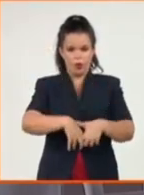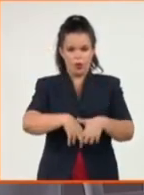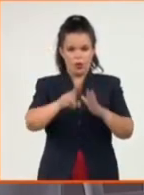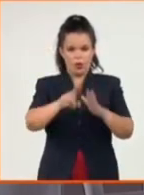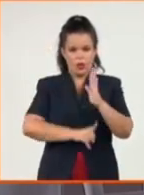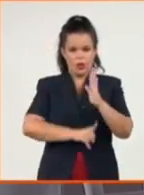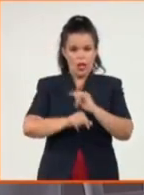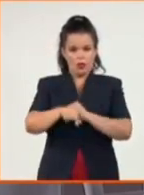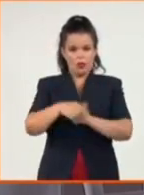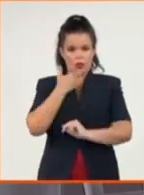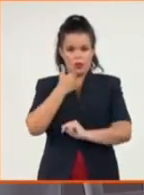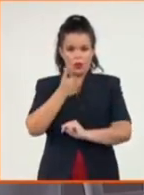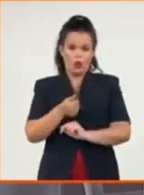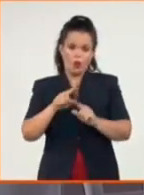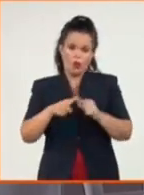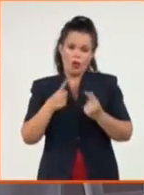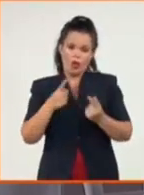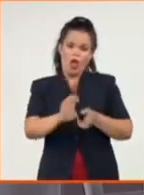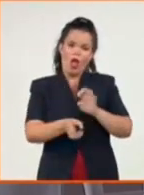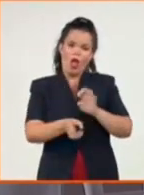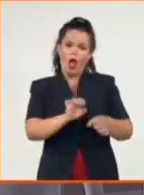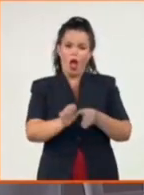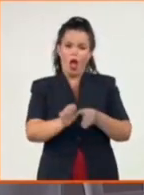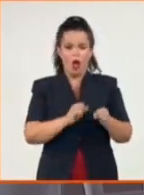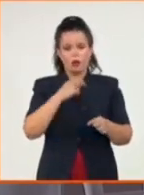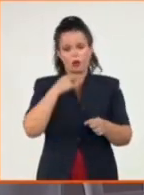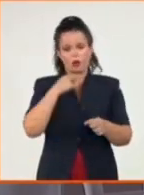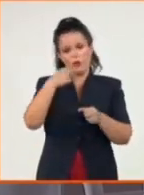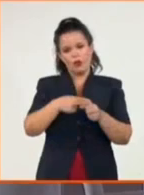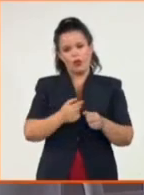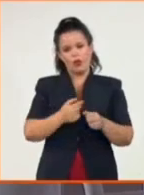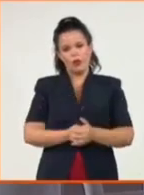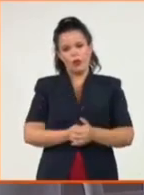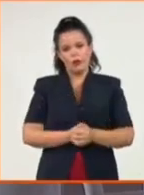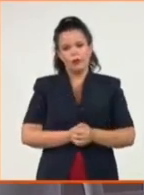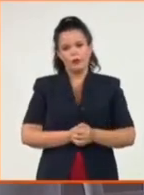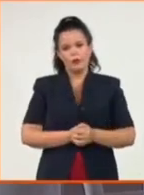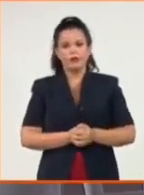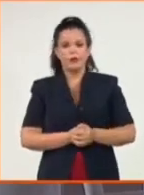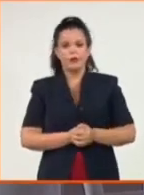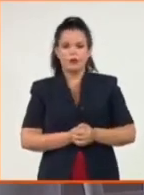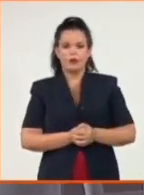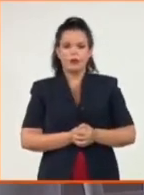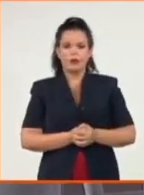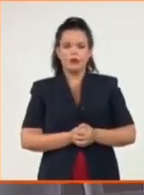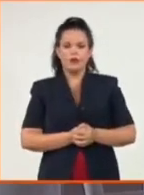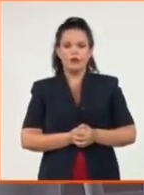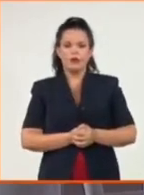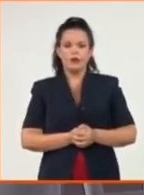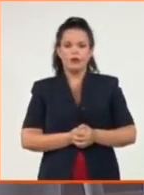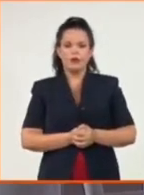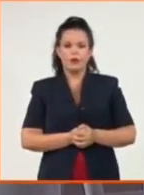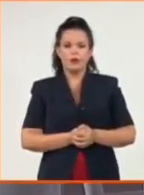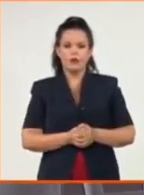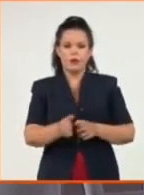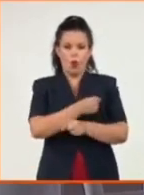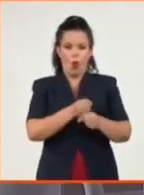usar combustibles fósiles en la generación y haya mayor participación también la fuente renovable de energía dentro de la matriz de generación del